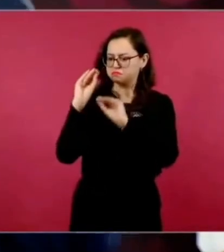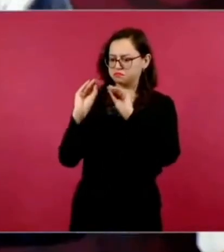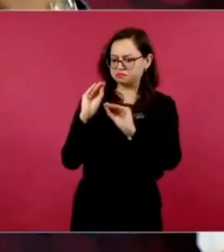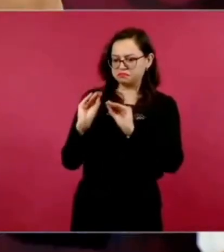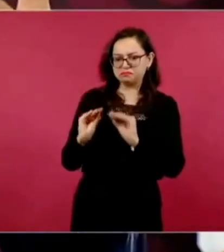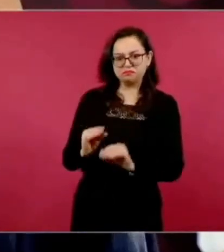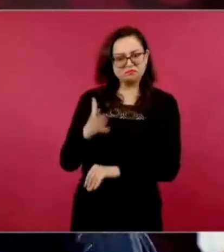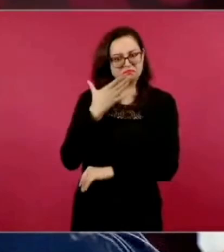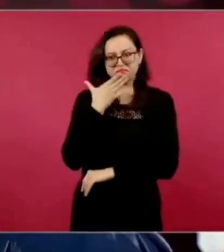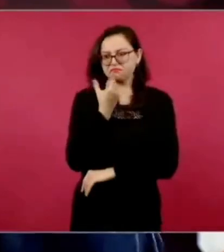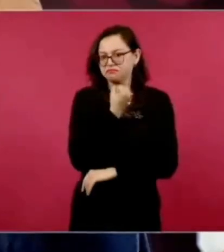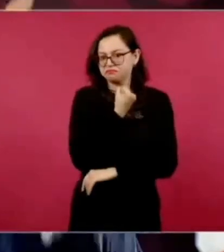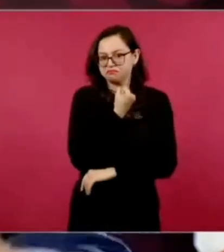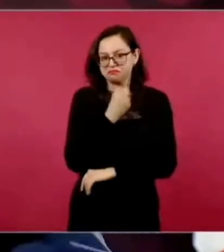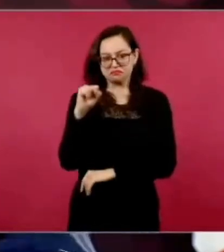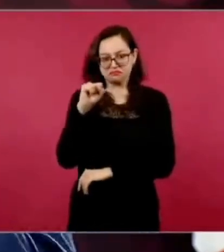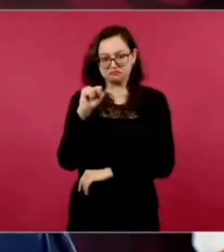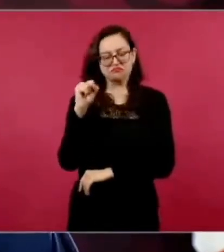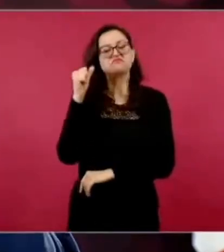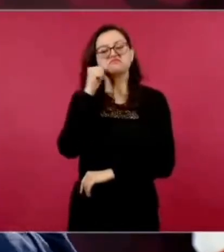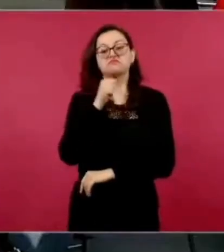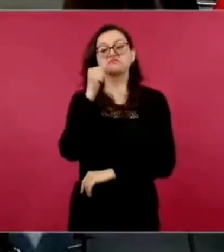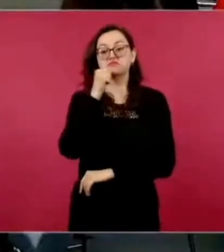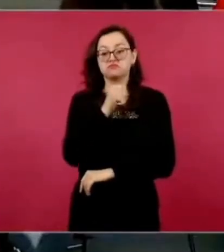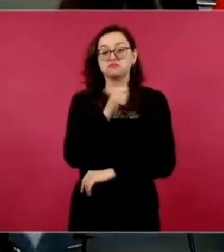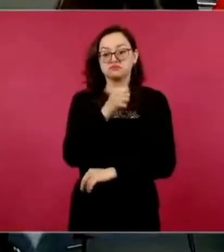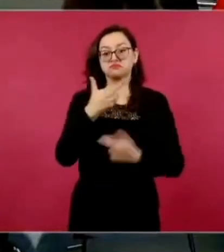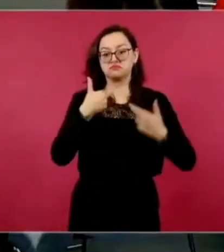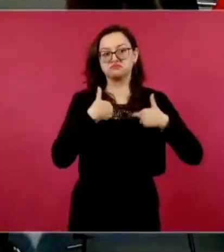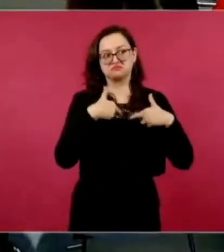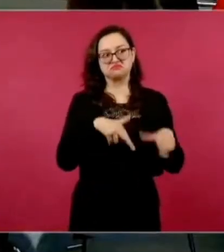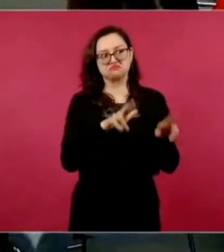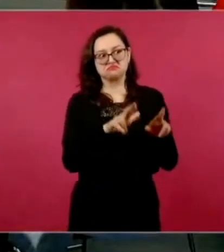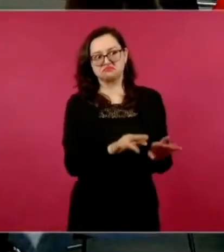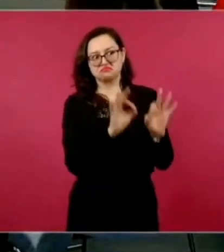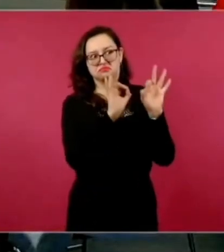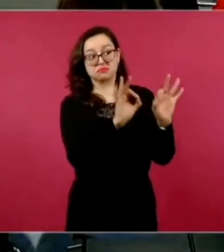nosotros teníamos también a un buen